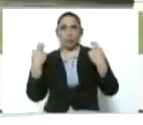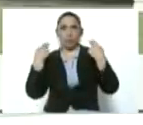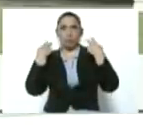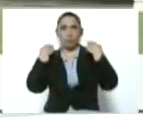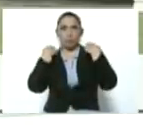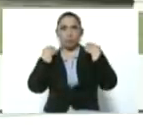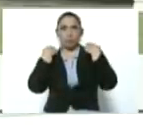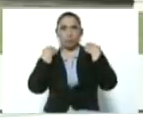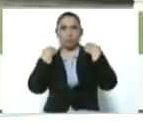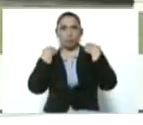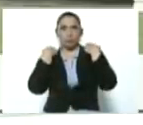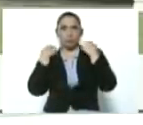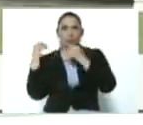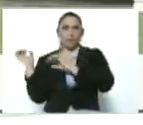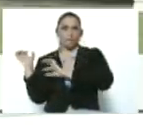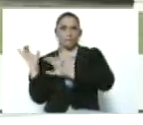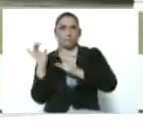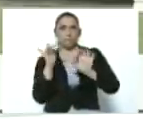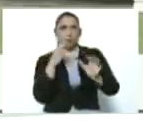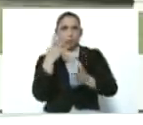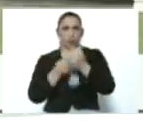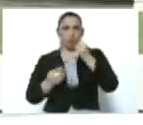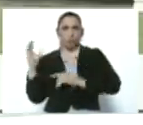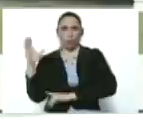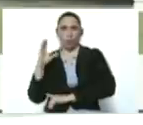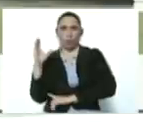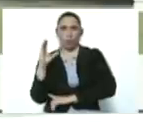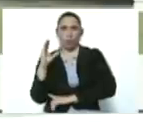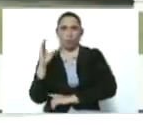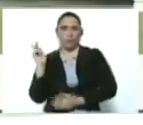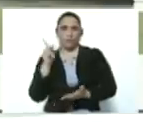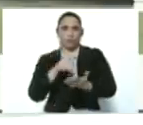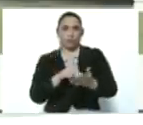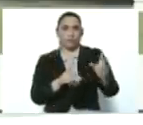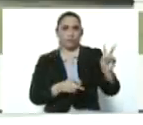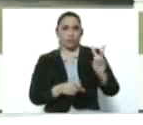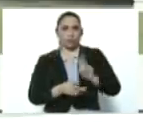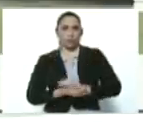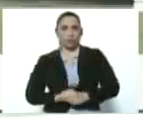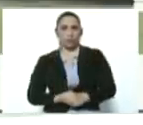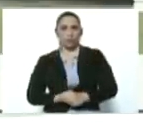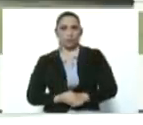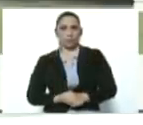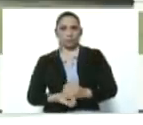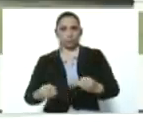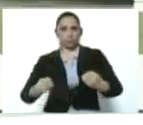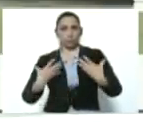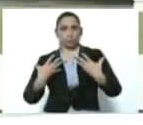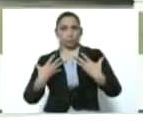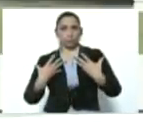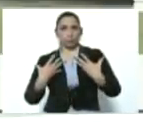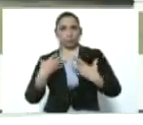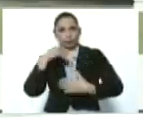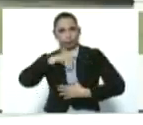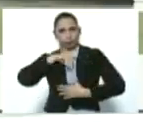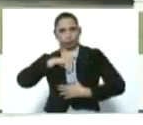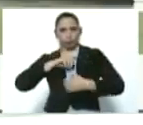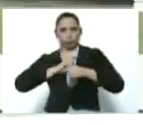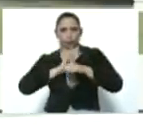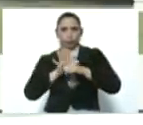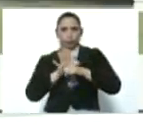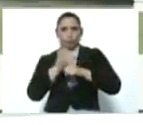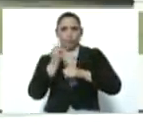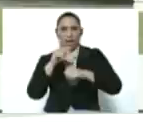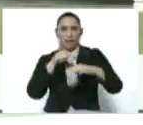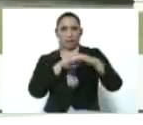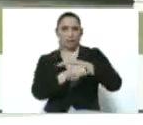procedente de medellín vino a venezuela contagiada se encuentra en un